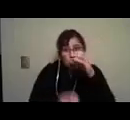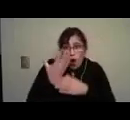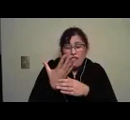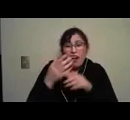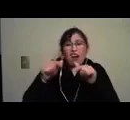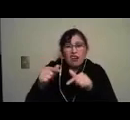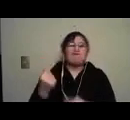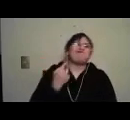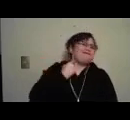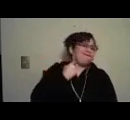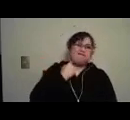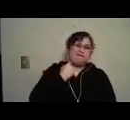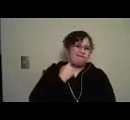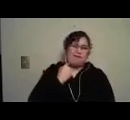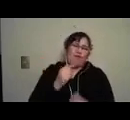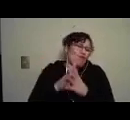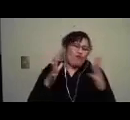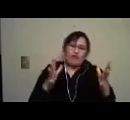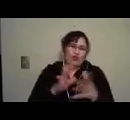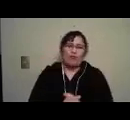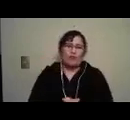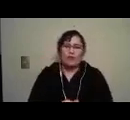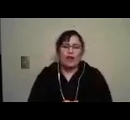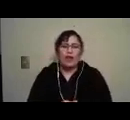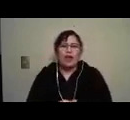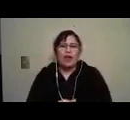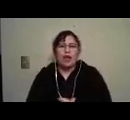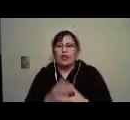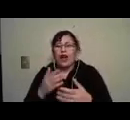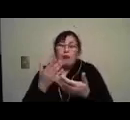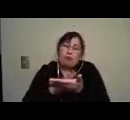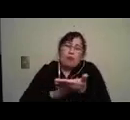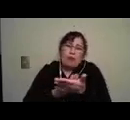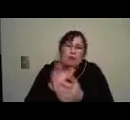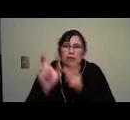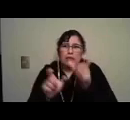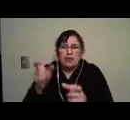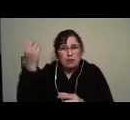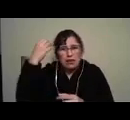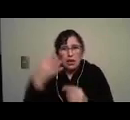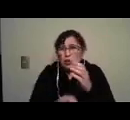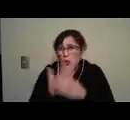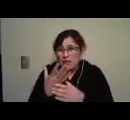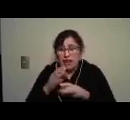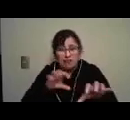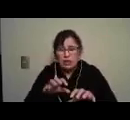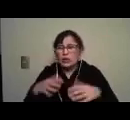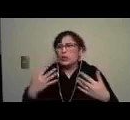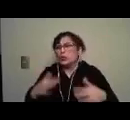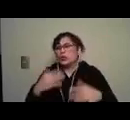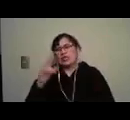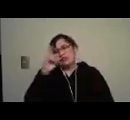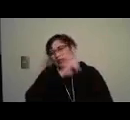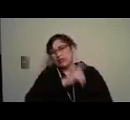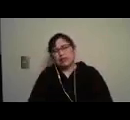muy, muy afectado ya. A las personas con demencia le cuesta mucho, mucho, mucho poder aprender. ¿Ya? Entonces, ¿y qué